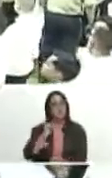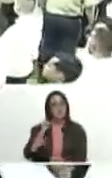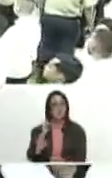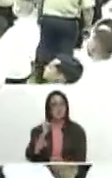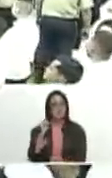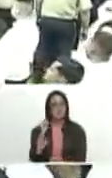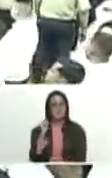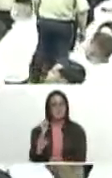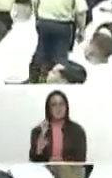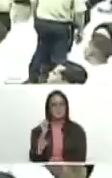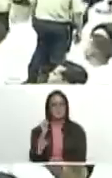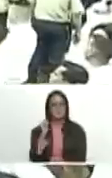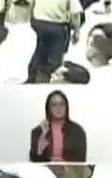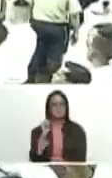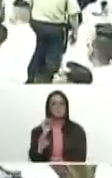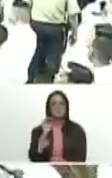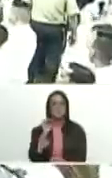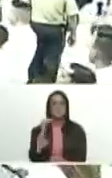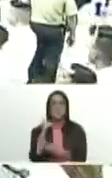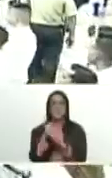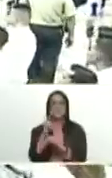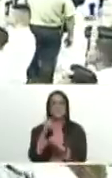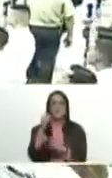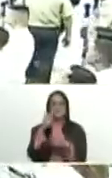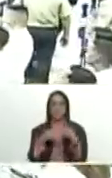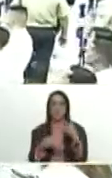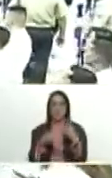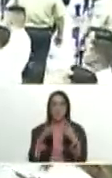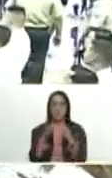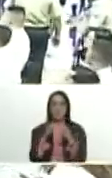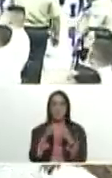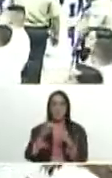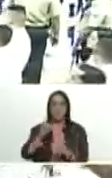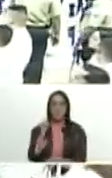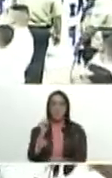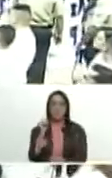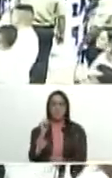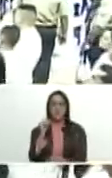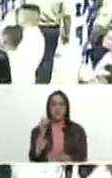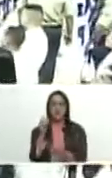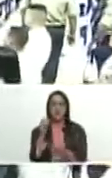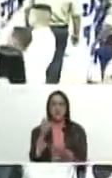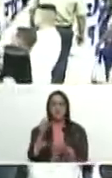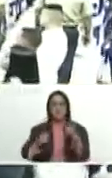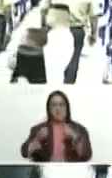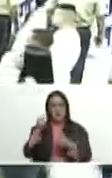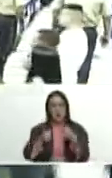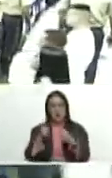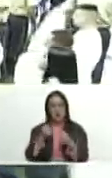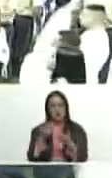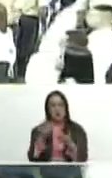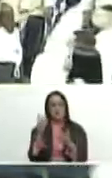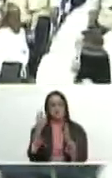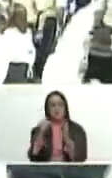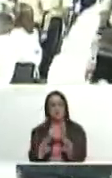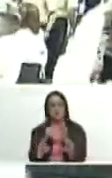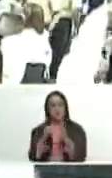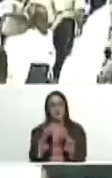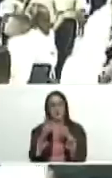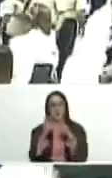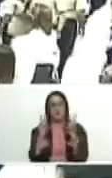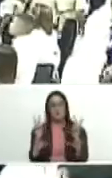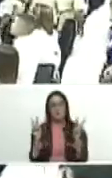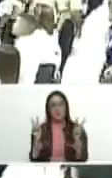policiales, así como también dotación y equipamiento de cuerpos policiales, parque automotor hacia los 3.000 cuadrantes de